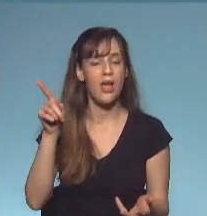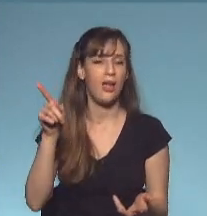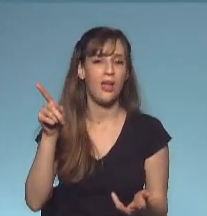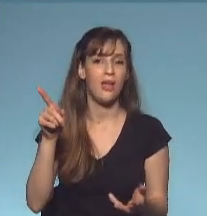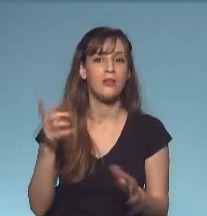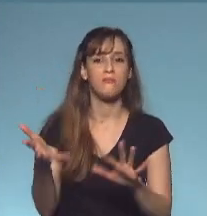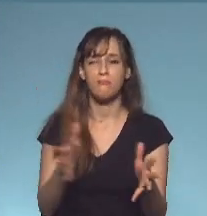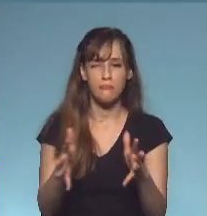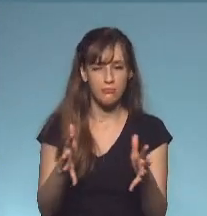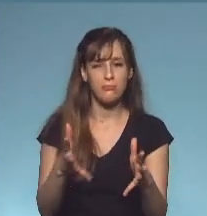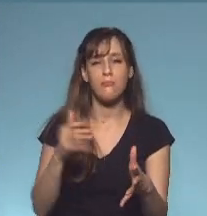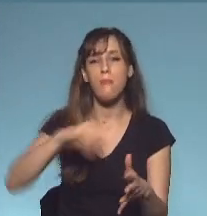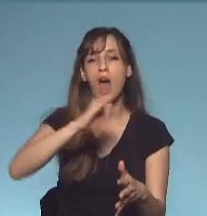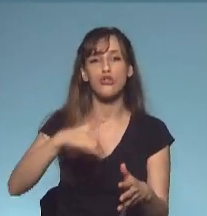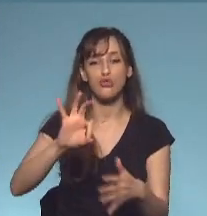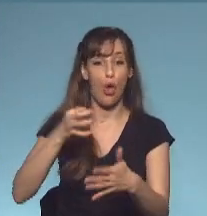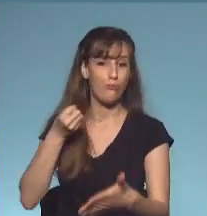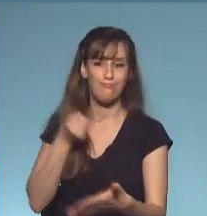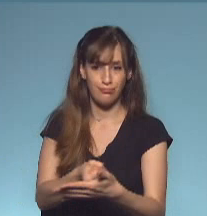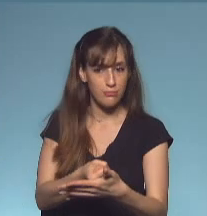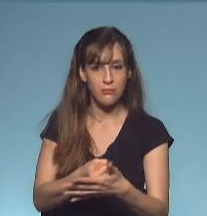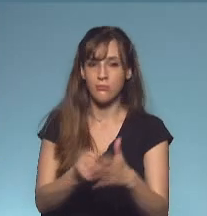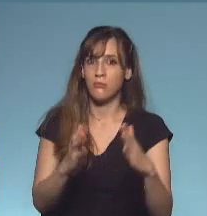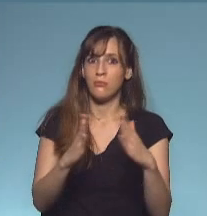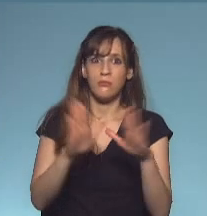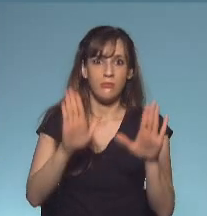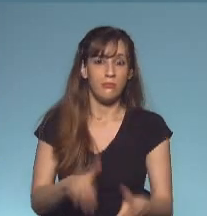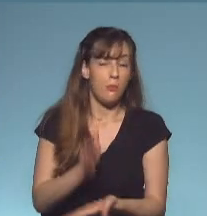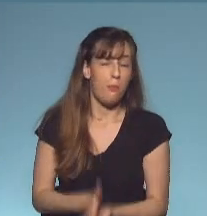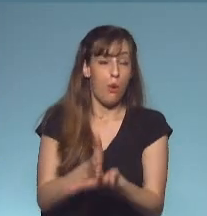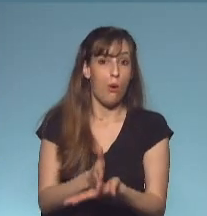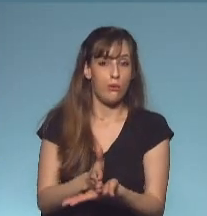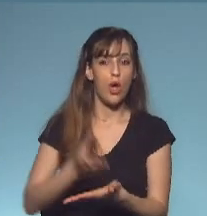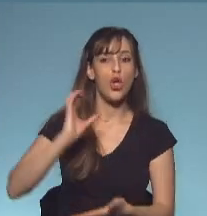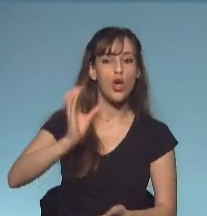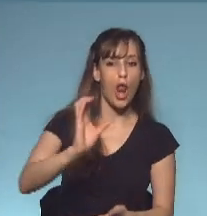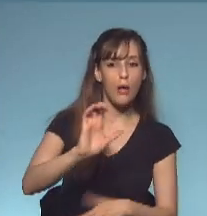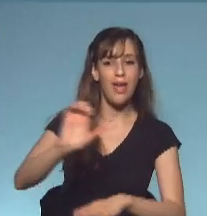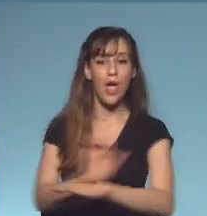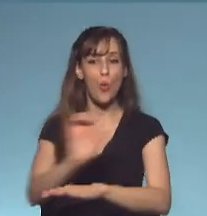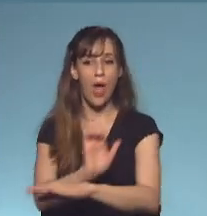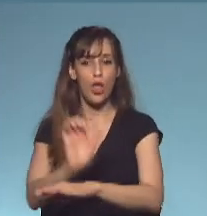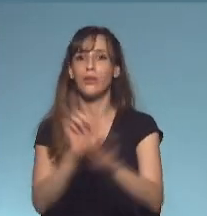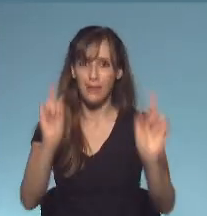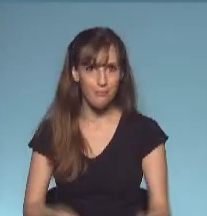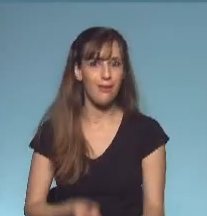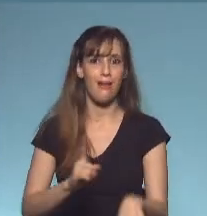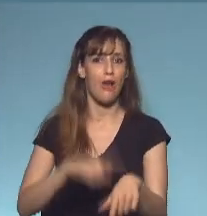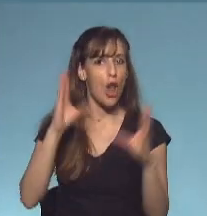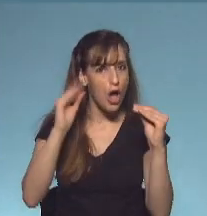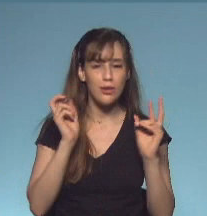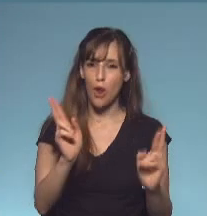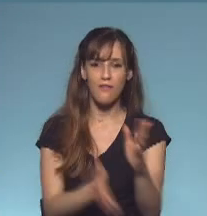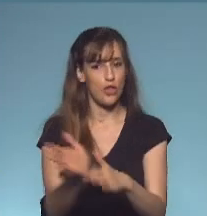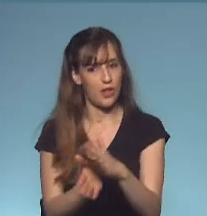fines de marzo. Son 14 millones de personas. Colombia y Ecuador impusieron toque de queda nocturno. Uruguay cerró las